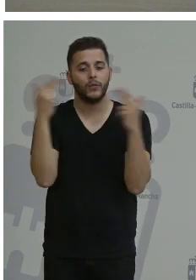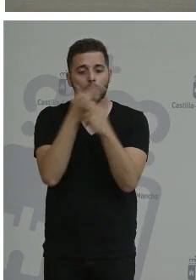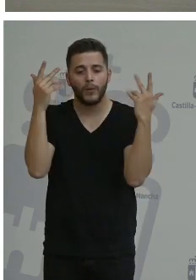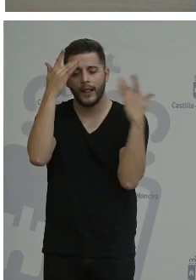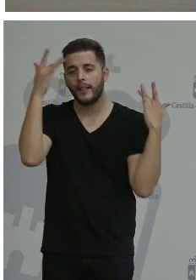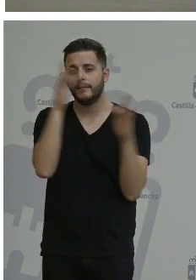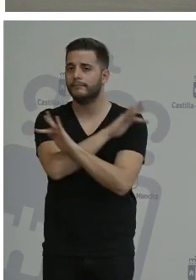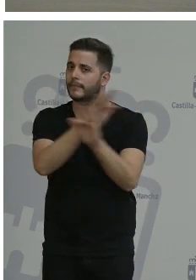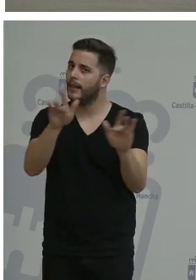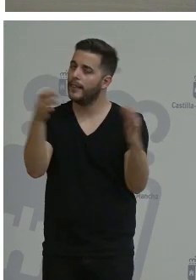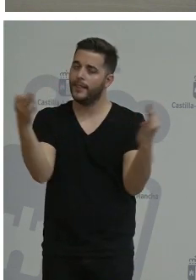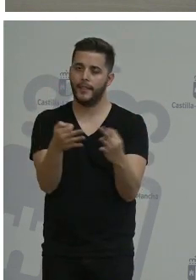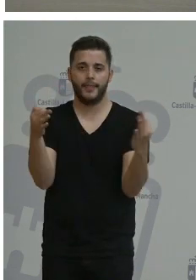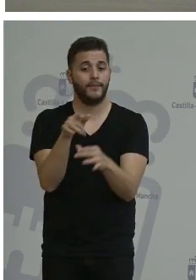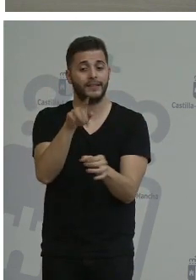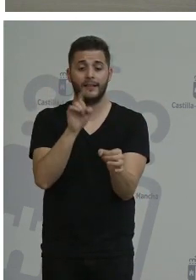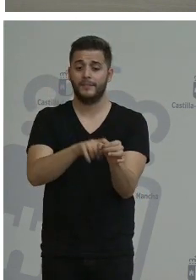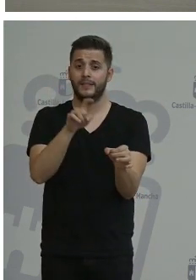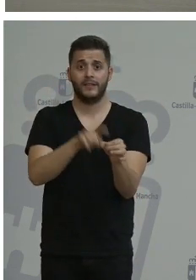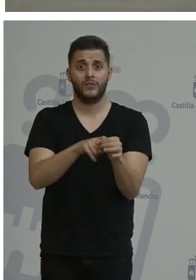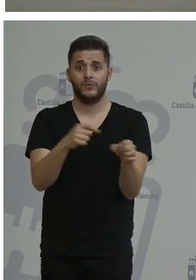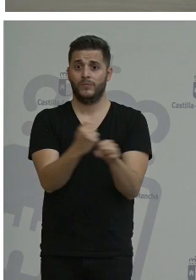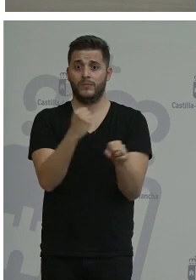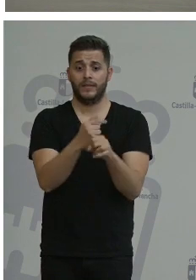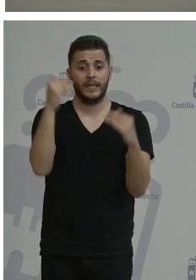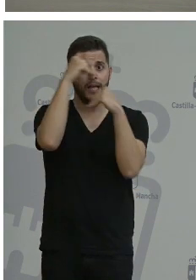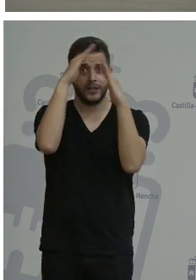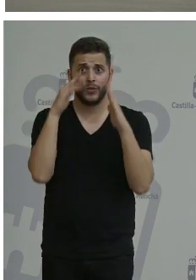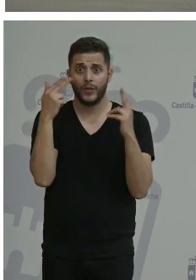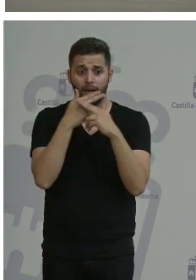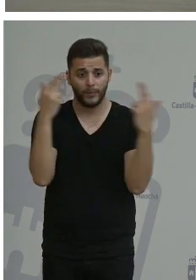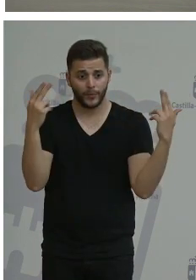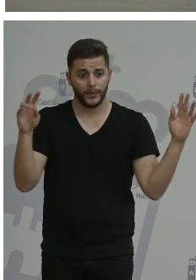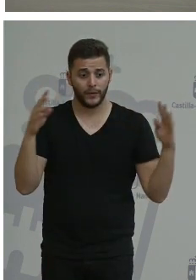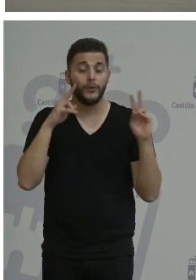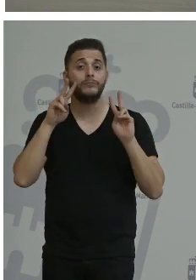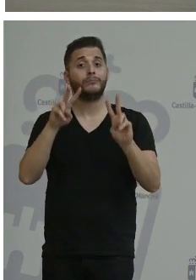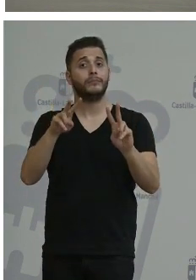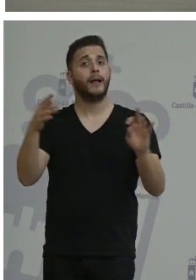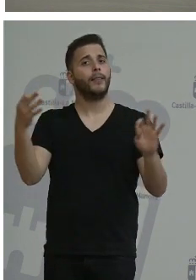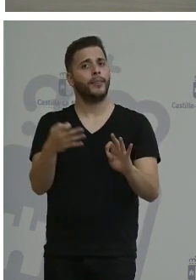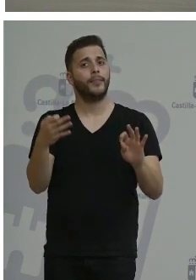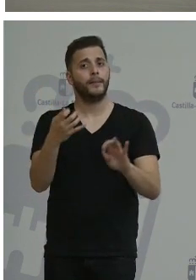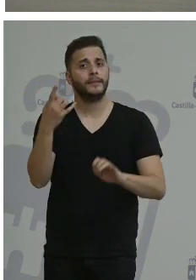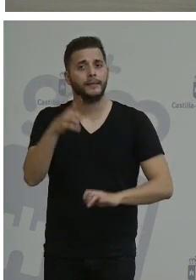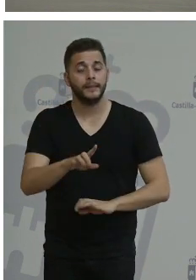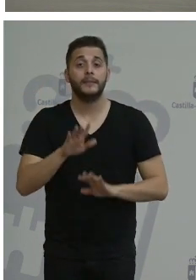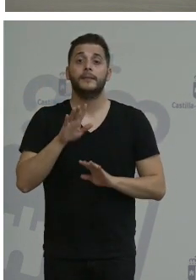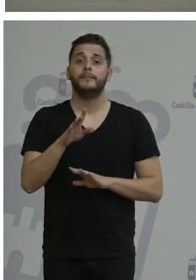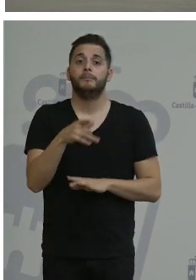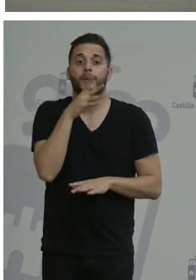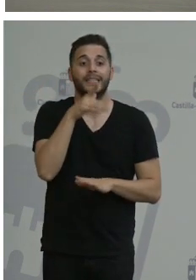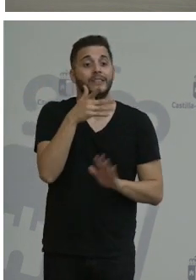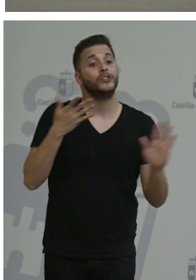Tienen que estar en los puestos de trabajo que tengan atención al público y tienen también que… porque eso, además, daría